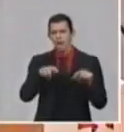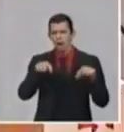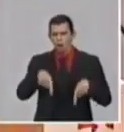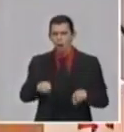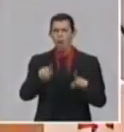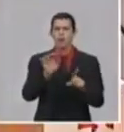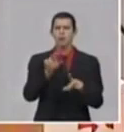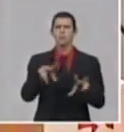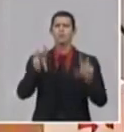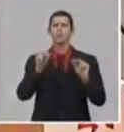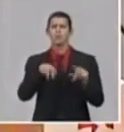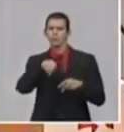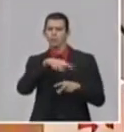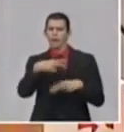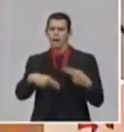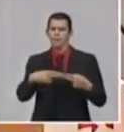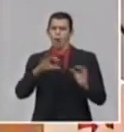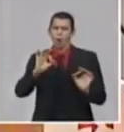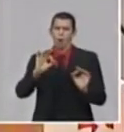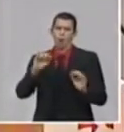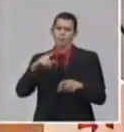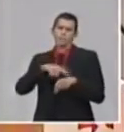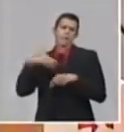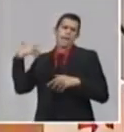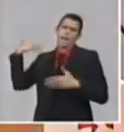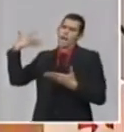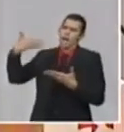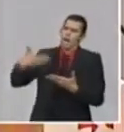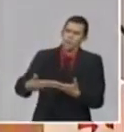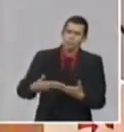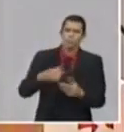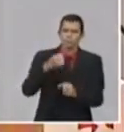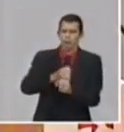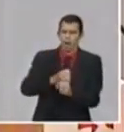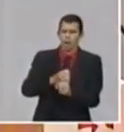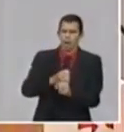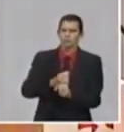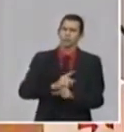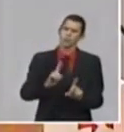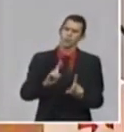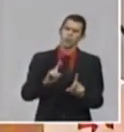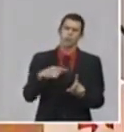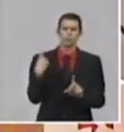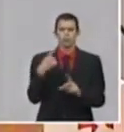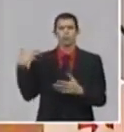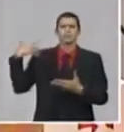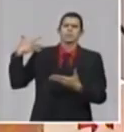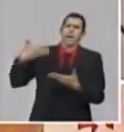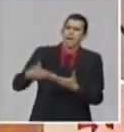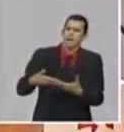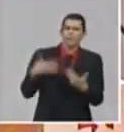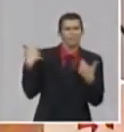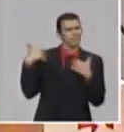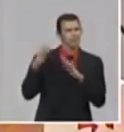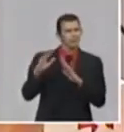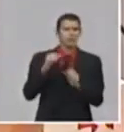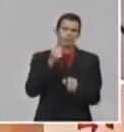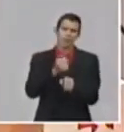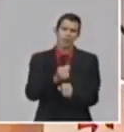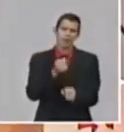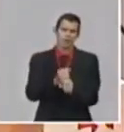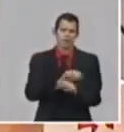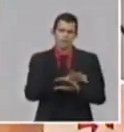esto, como se ha explicado, son lo que se llama redireccionamiento de moléculas que